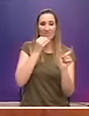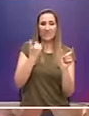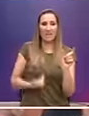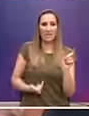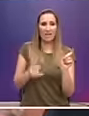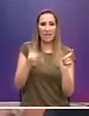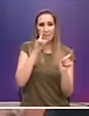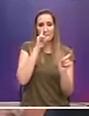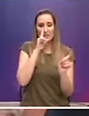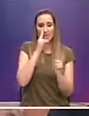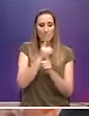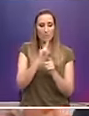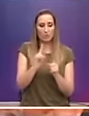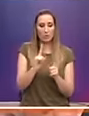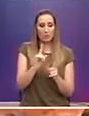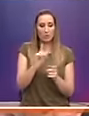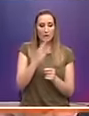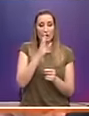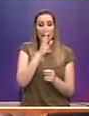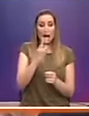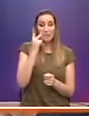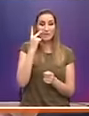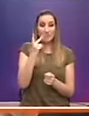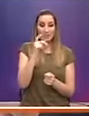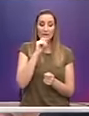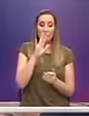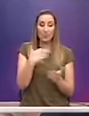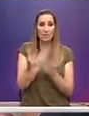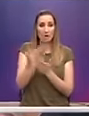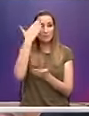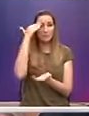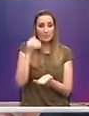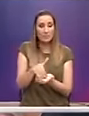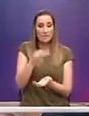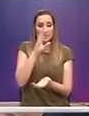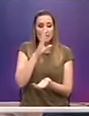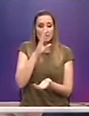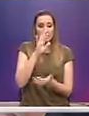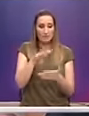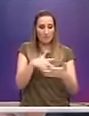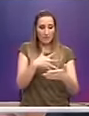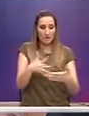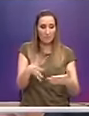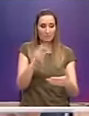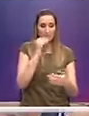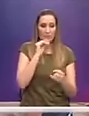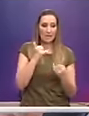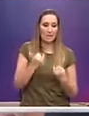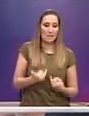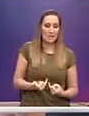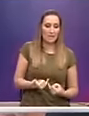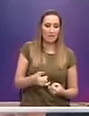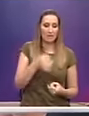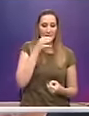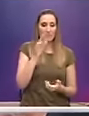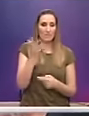qué Porque no mudando os hábitos de vida conseguimos ter resultados cuando nos planificamos una determinada dieta estábamos a fablar de